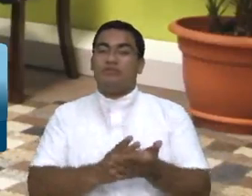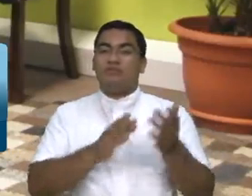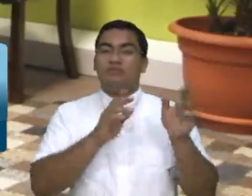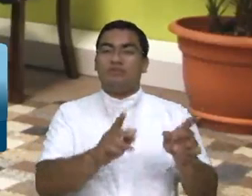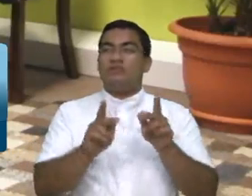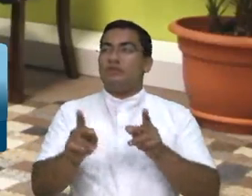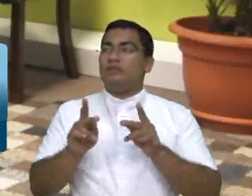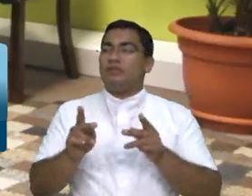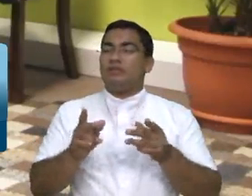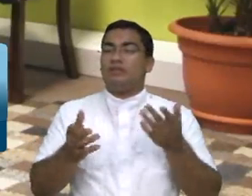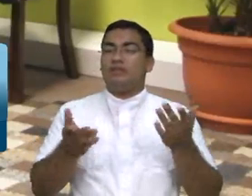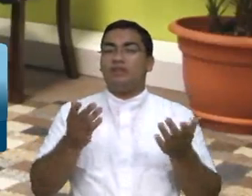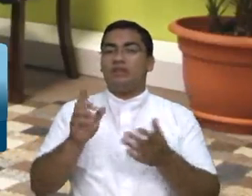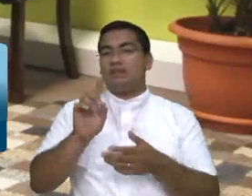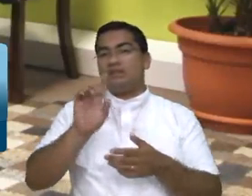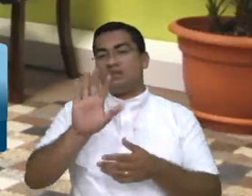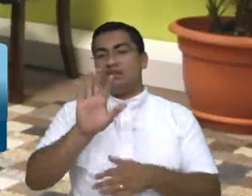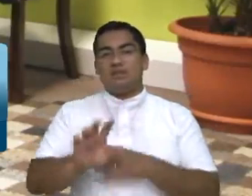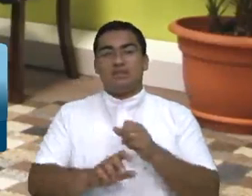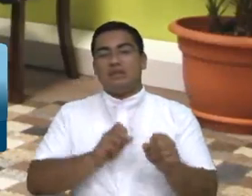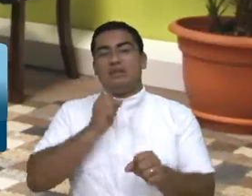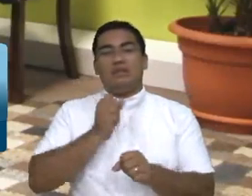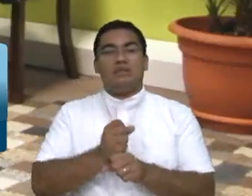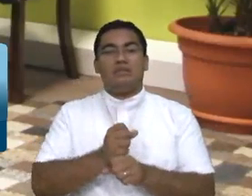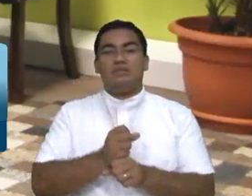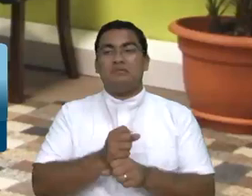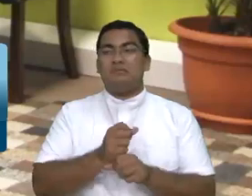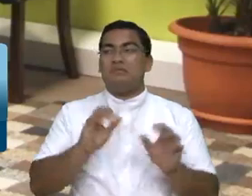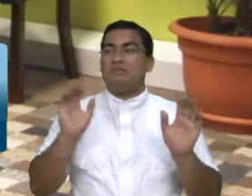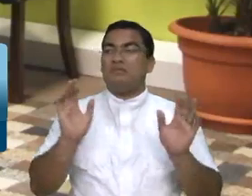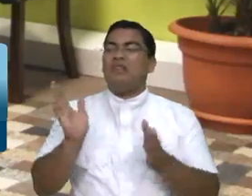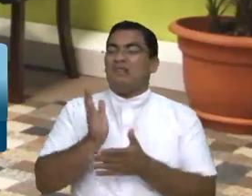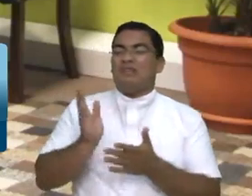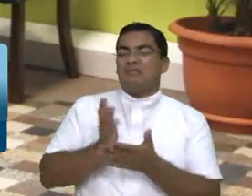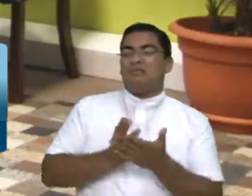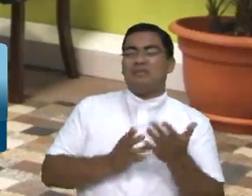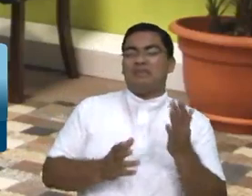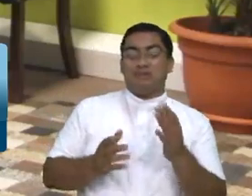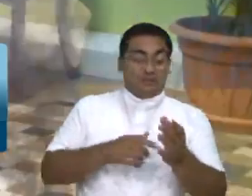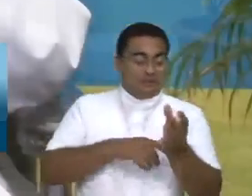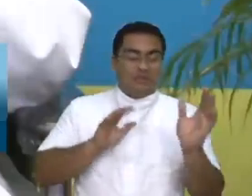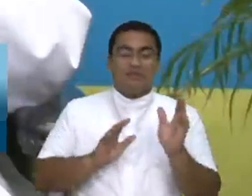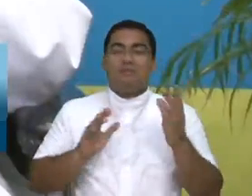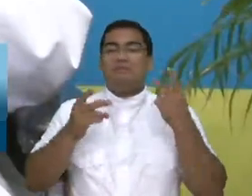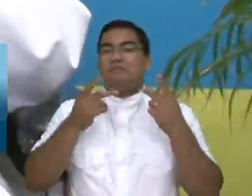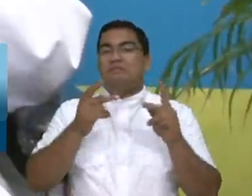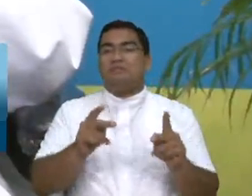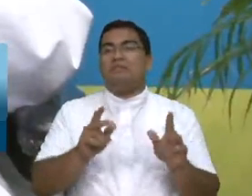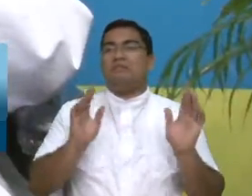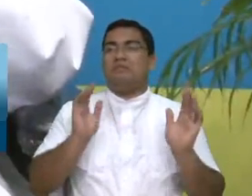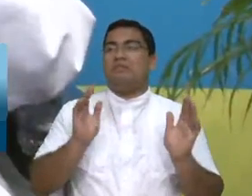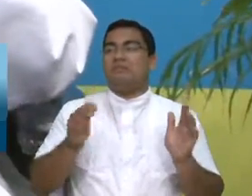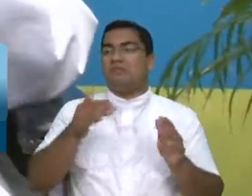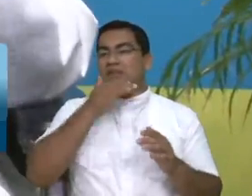ser que pasen, lleguen hasta los 15 años y no van a notar. Van a tener algunas manifestaciones, pero no van a llamar tanto